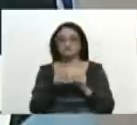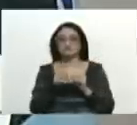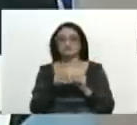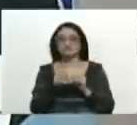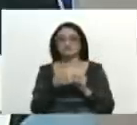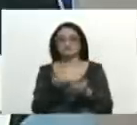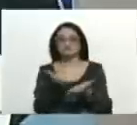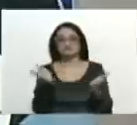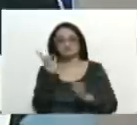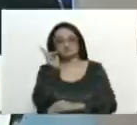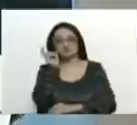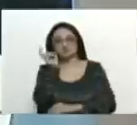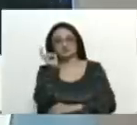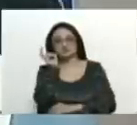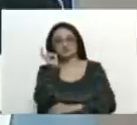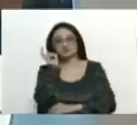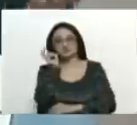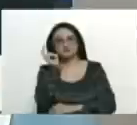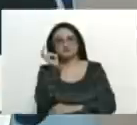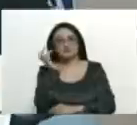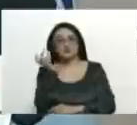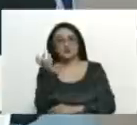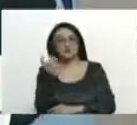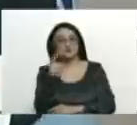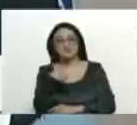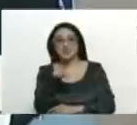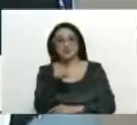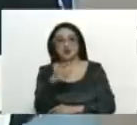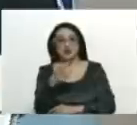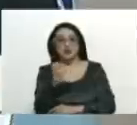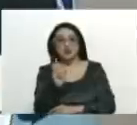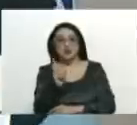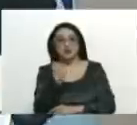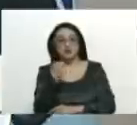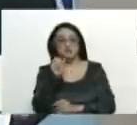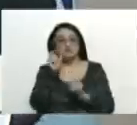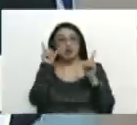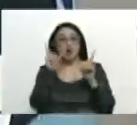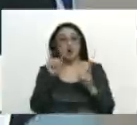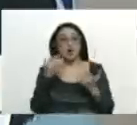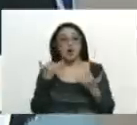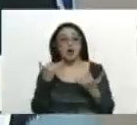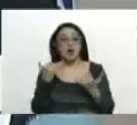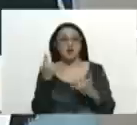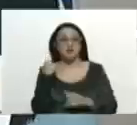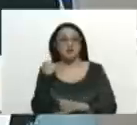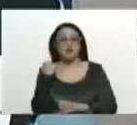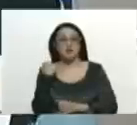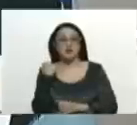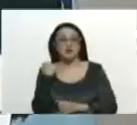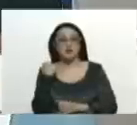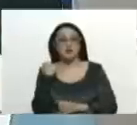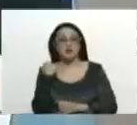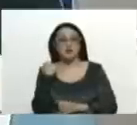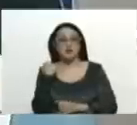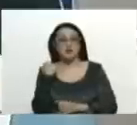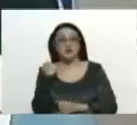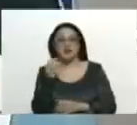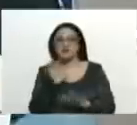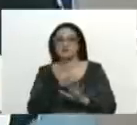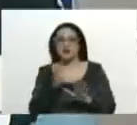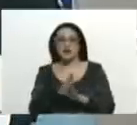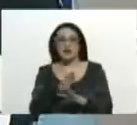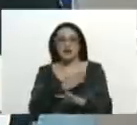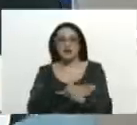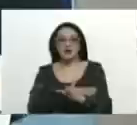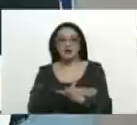hoy oyendo por lo tanto no debe nadie sorprenderse de lo que sale el día de ayer porque ya eso había